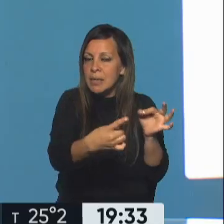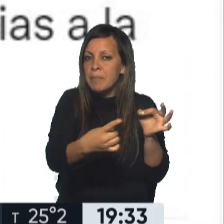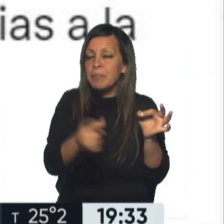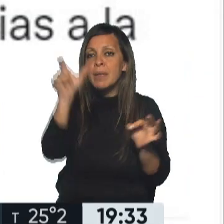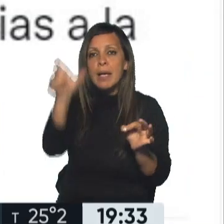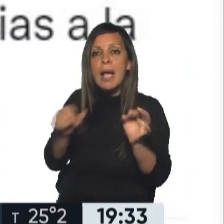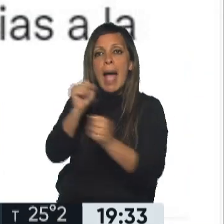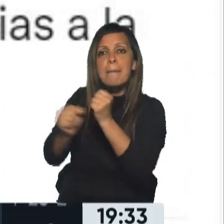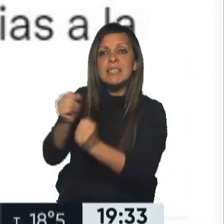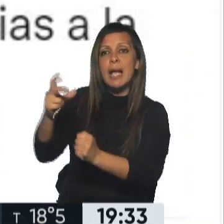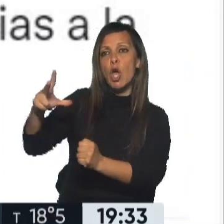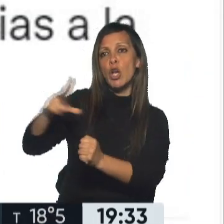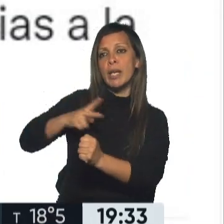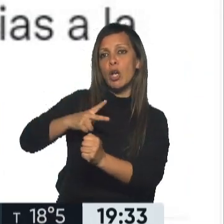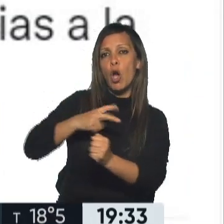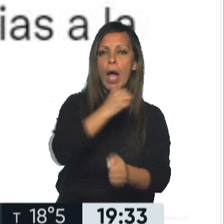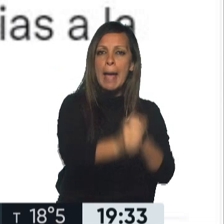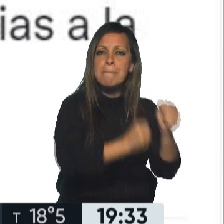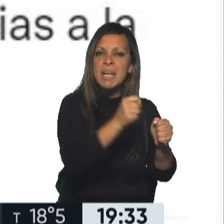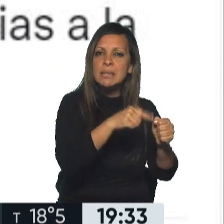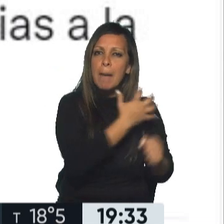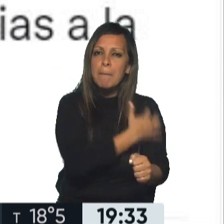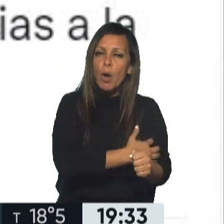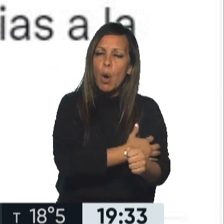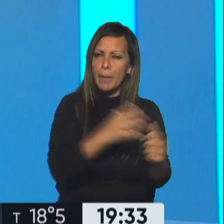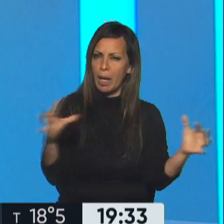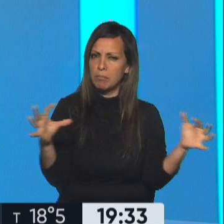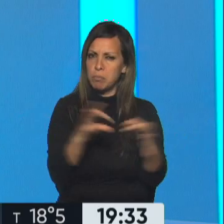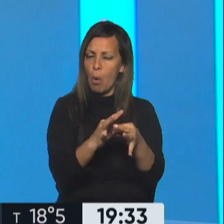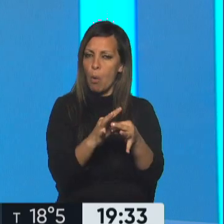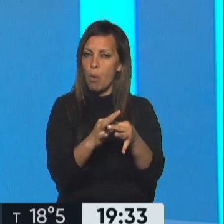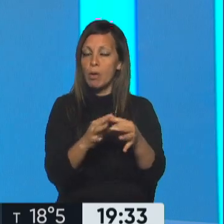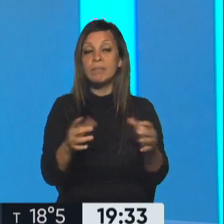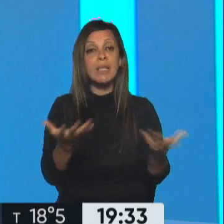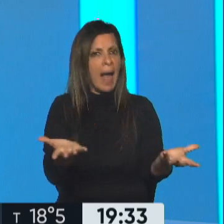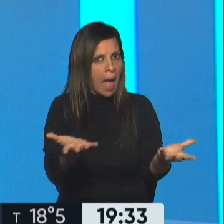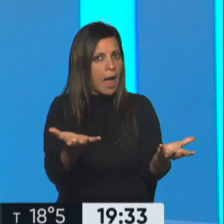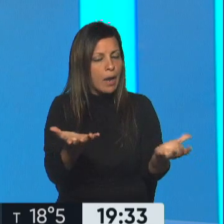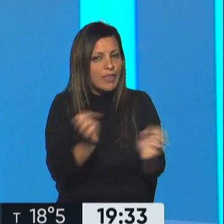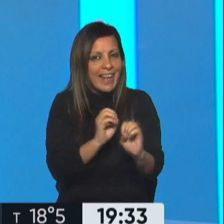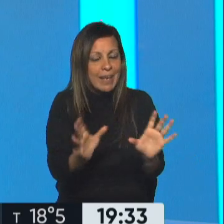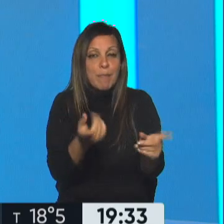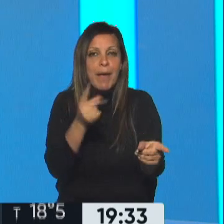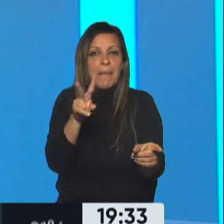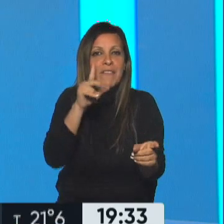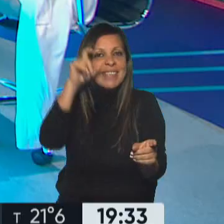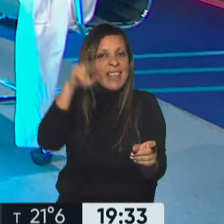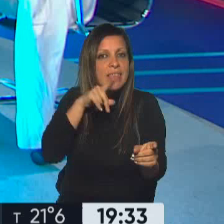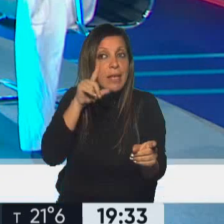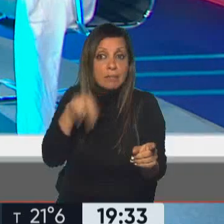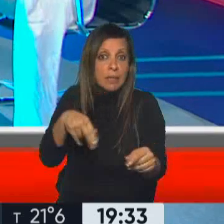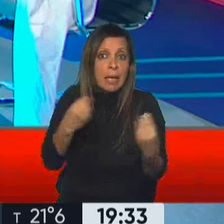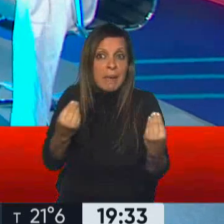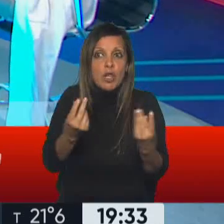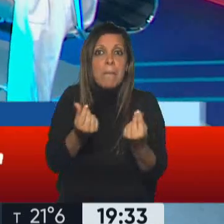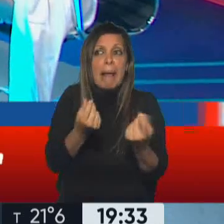rico, empresa es toda una definición, pobre. aparte ya poniéndolo en comparación con Vicentín, que no se sabe qué pasó con la plata. Que no se sabe qué es lo que sucedió con el